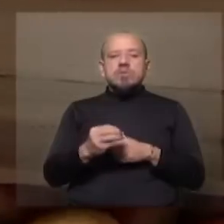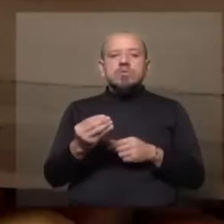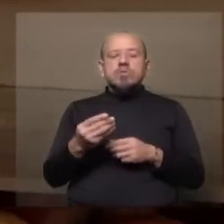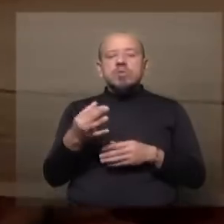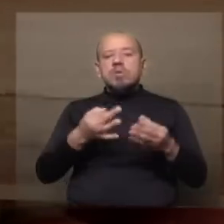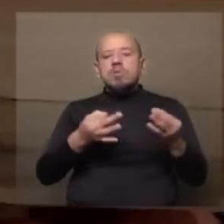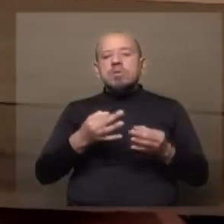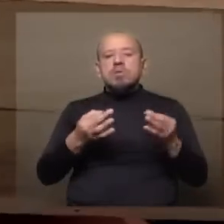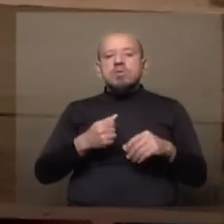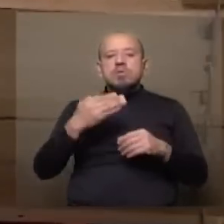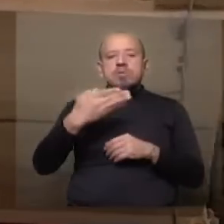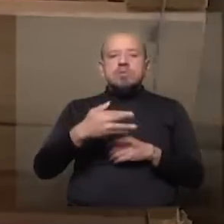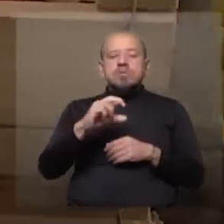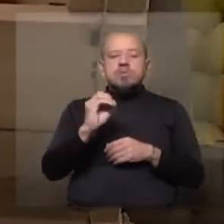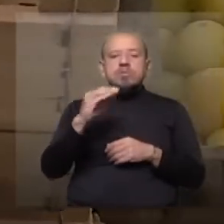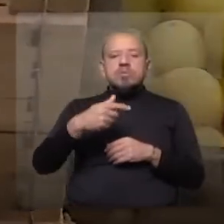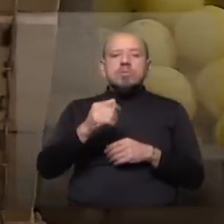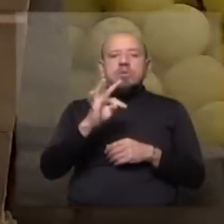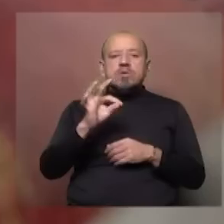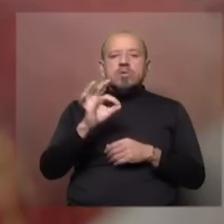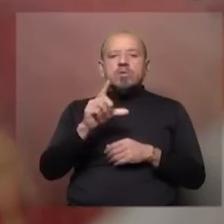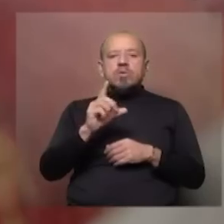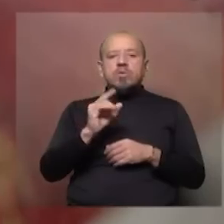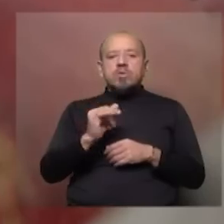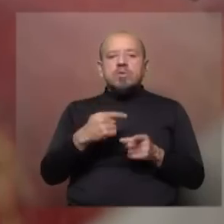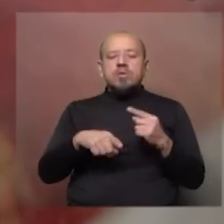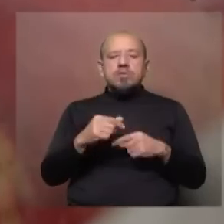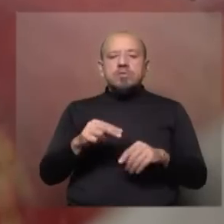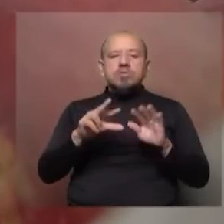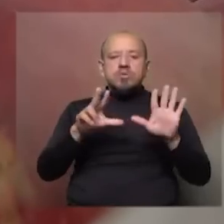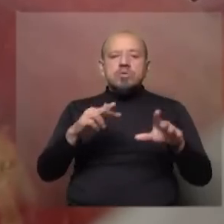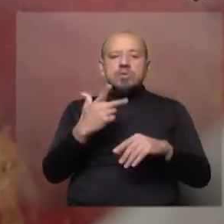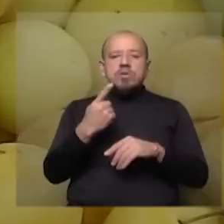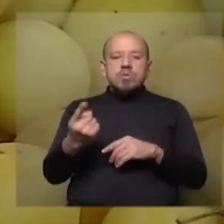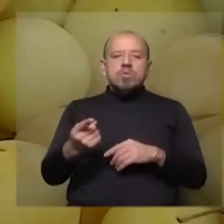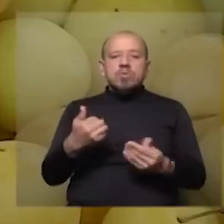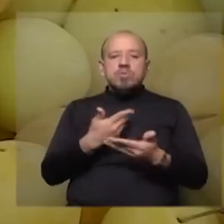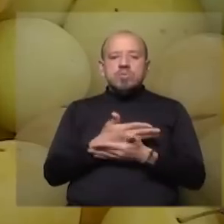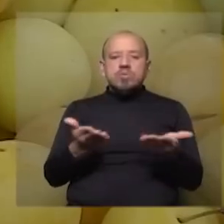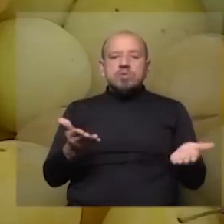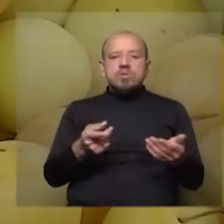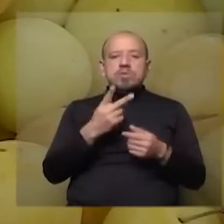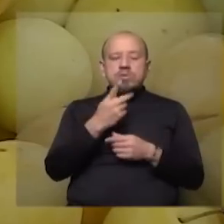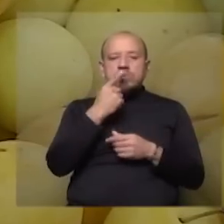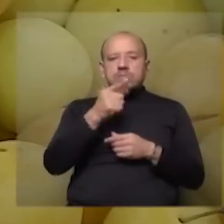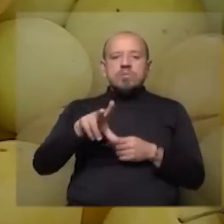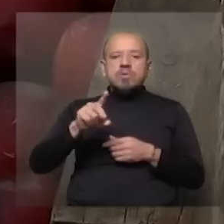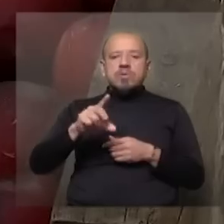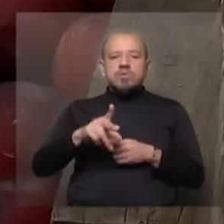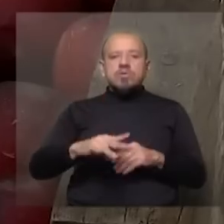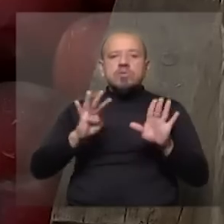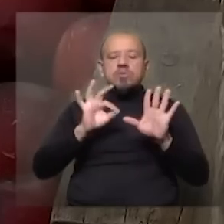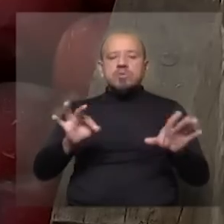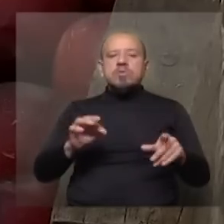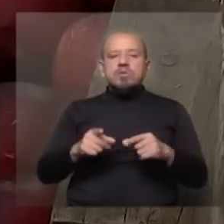realizados por bromatología de la intendencia de Montevideo de 831 muestras tomadas en 2012 se pasó a 90 en